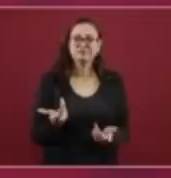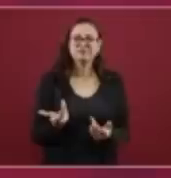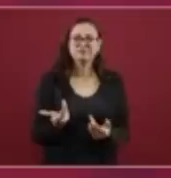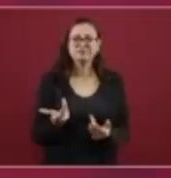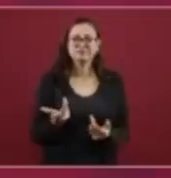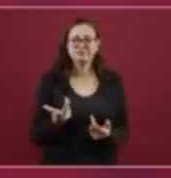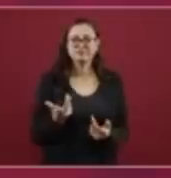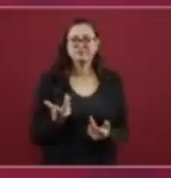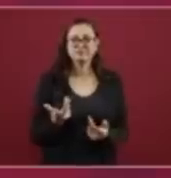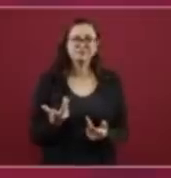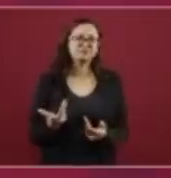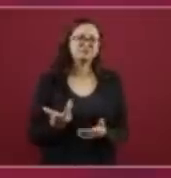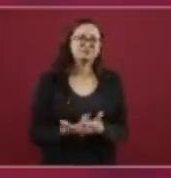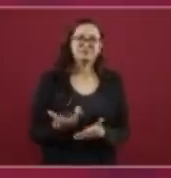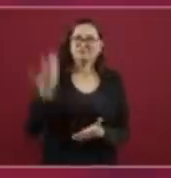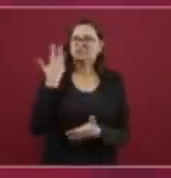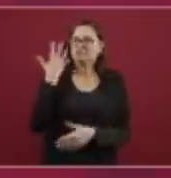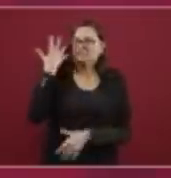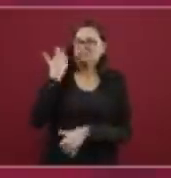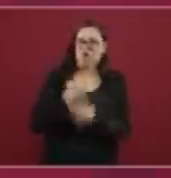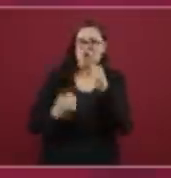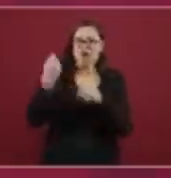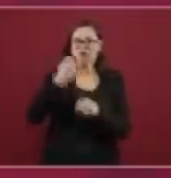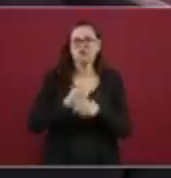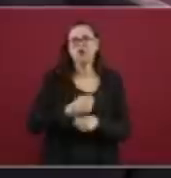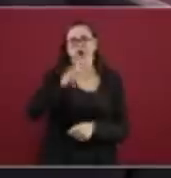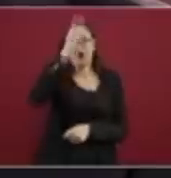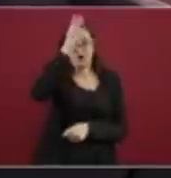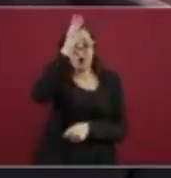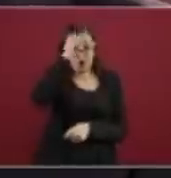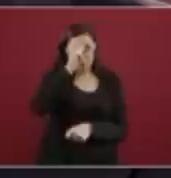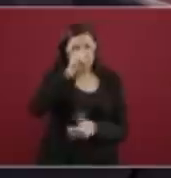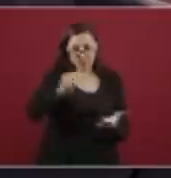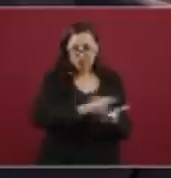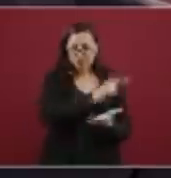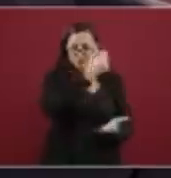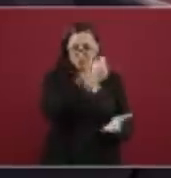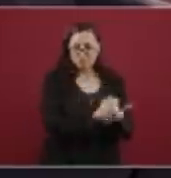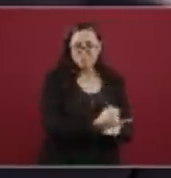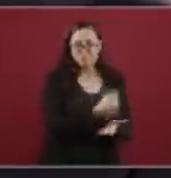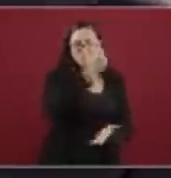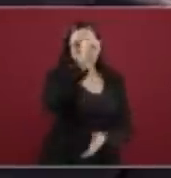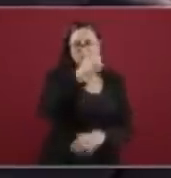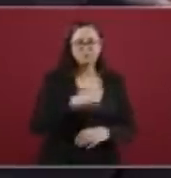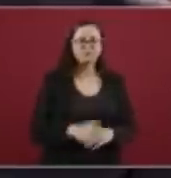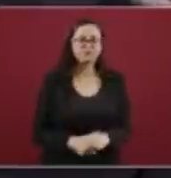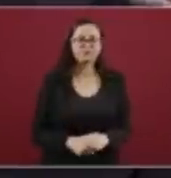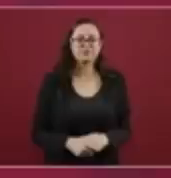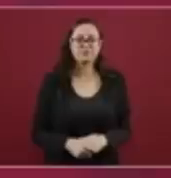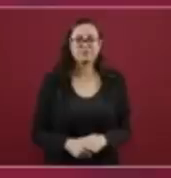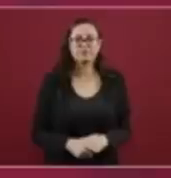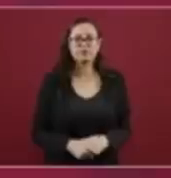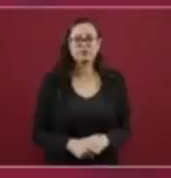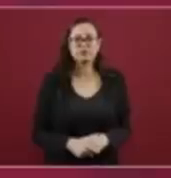estamos hablando de hace 5 años que se aprobó esa ley. Y si se hace una